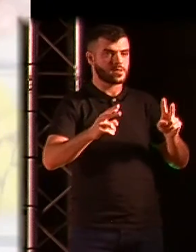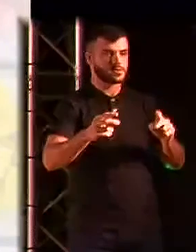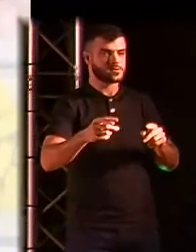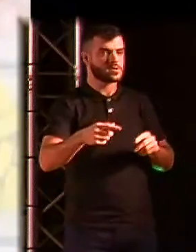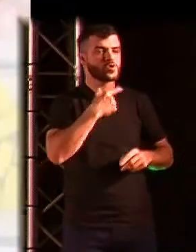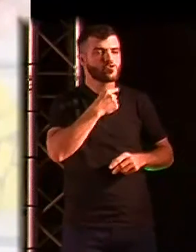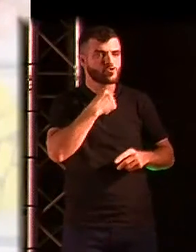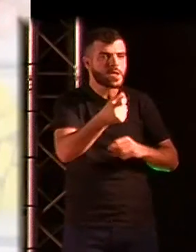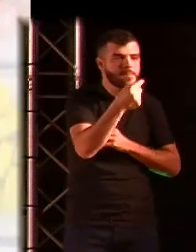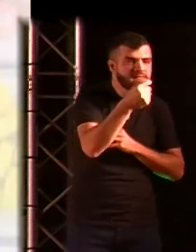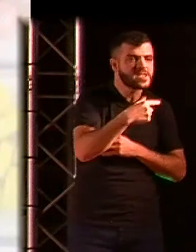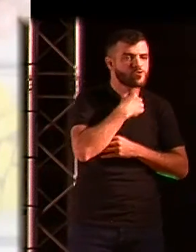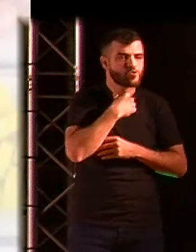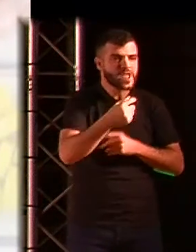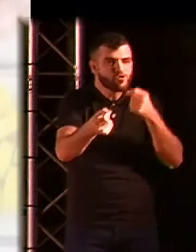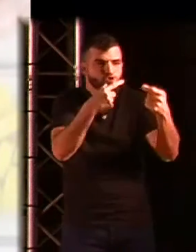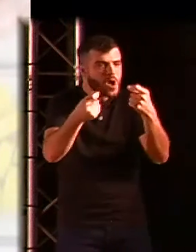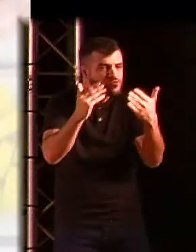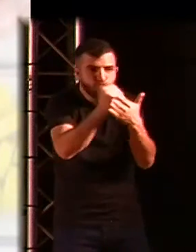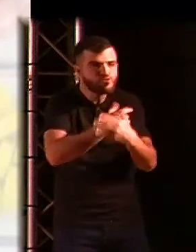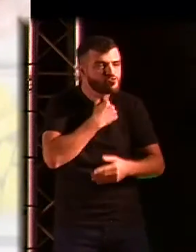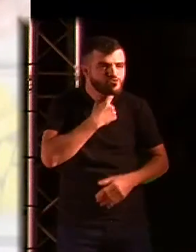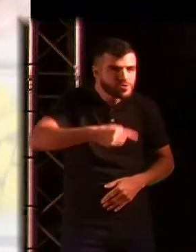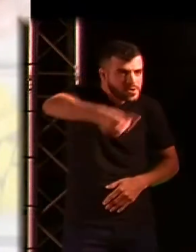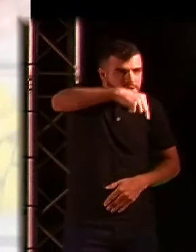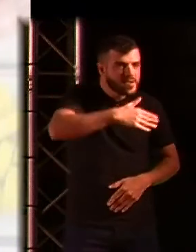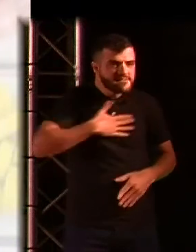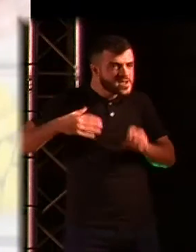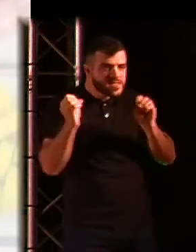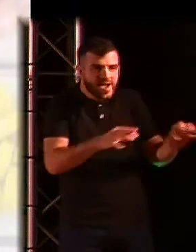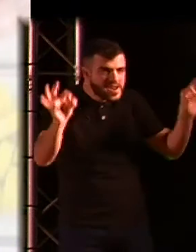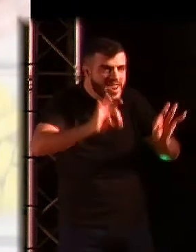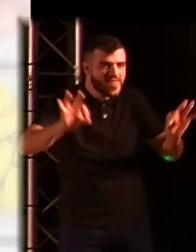os gusta todo, las pastillas, las drogas, todo os gusta, todo, no queréis quitaros de nada.